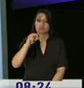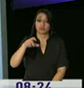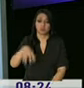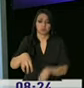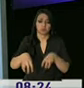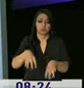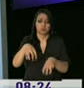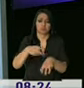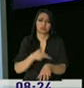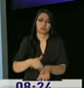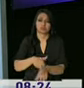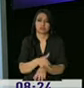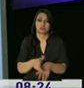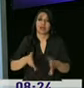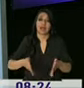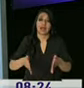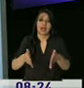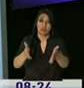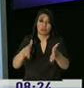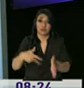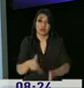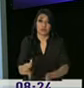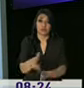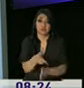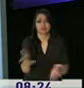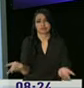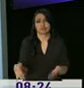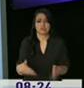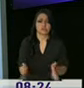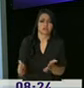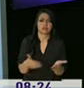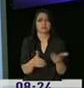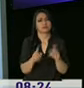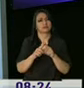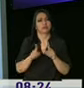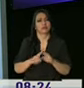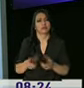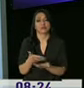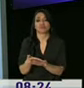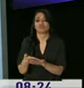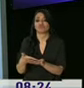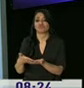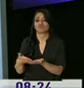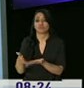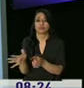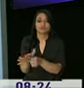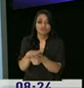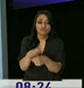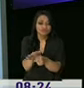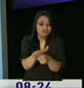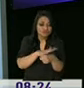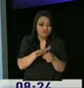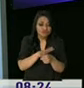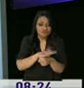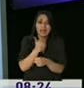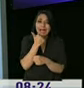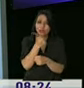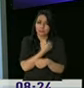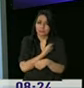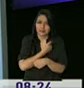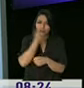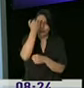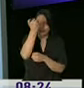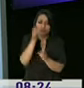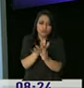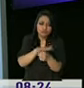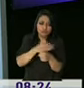eso se puede llamarse calle, ¿no? Llena de escombros porque los vecinos tratan de tapar los huecos generados evidentemente por el invierno,